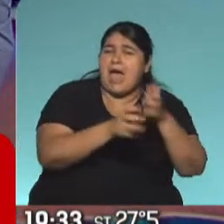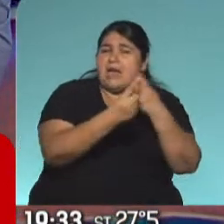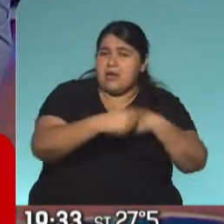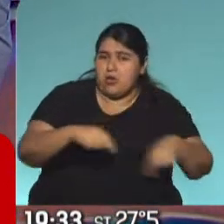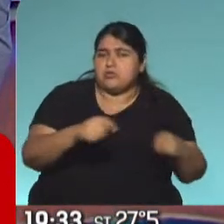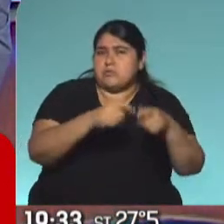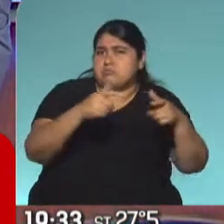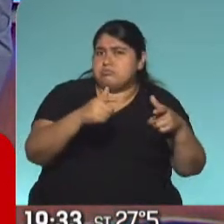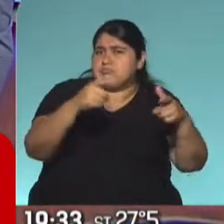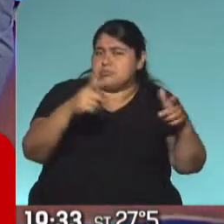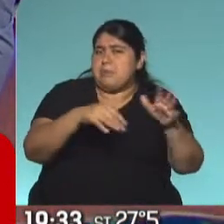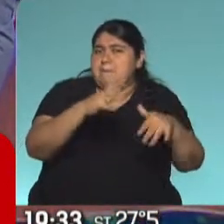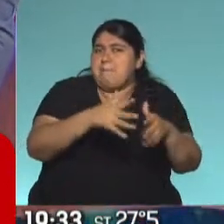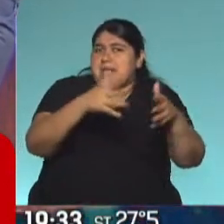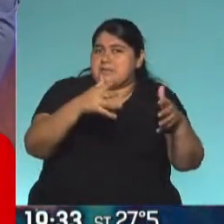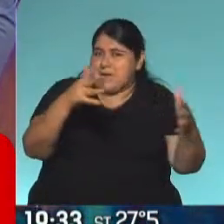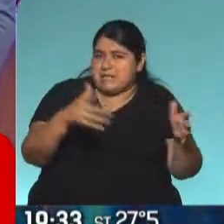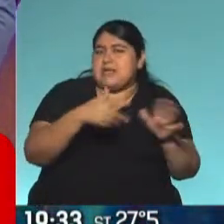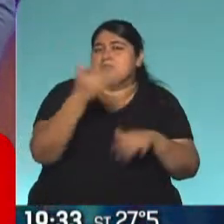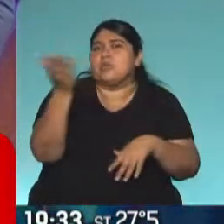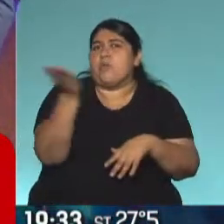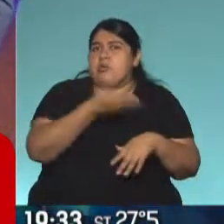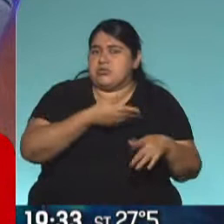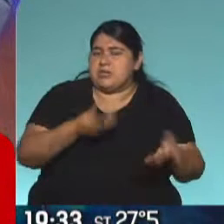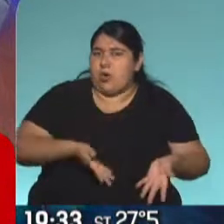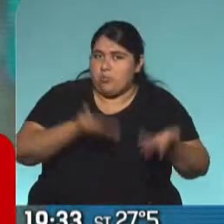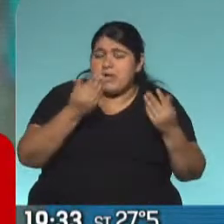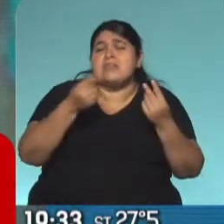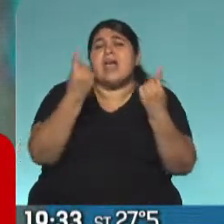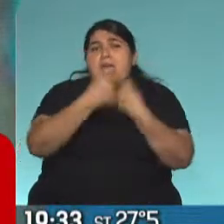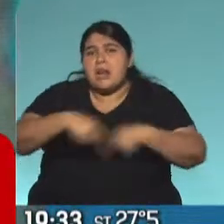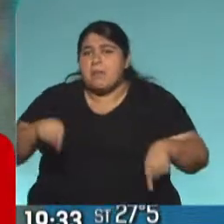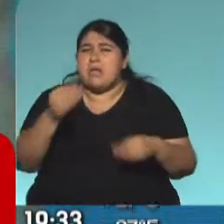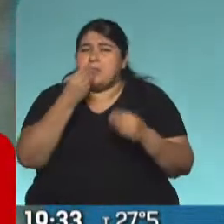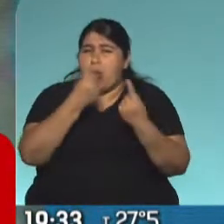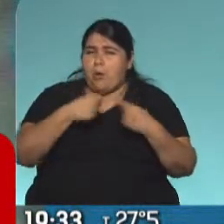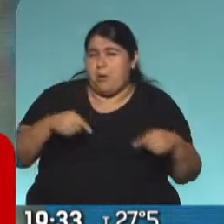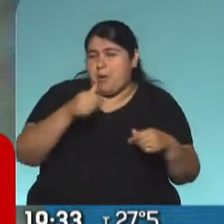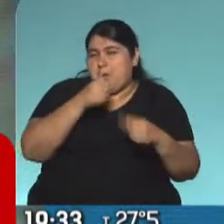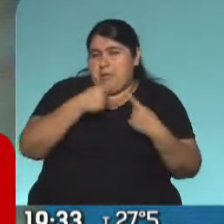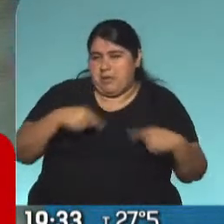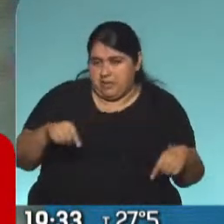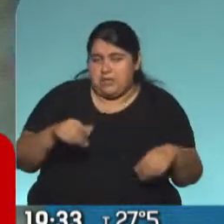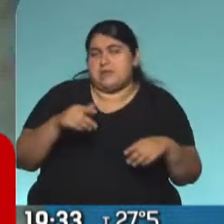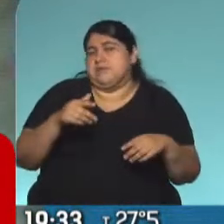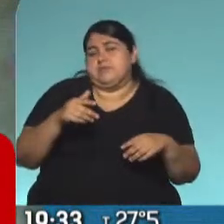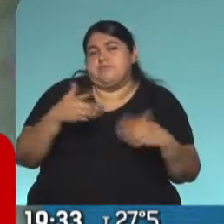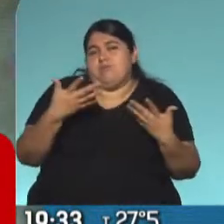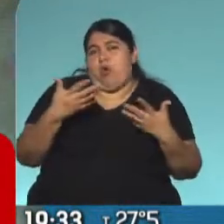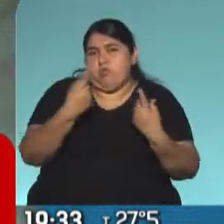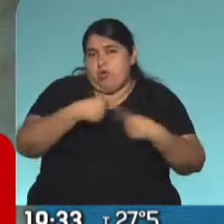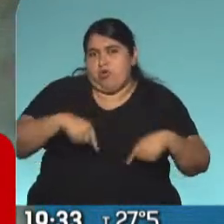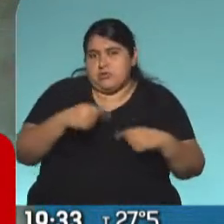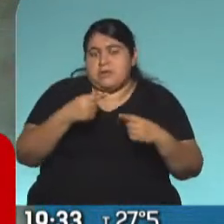crecido significativamente en este 5%. También los alimentos y las bebidas. Bueno, un rubro que en todo el año no